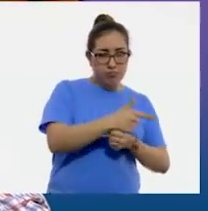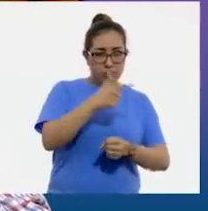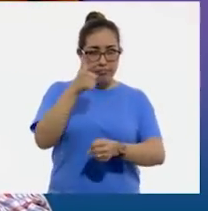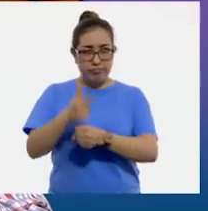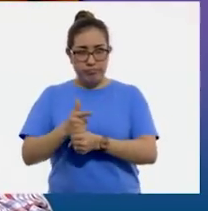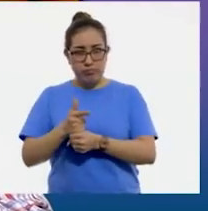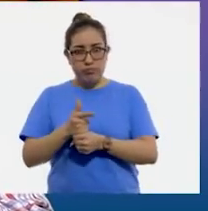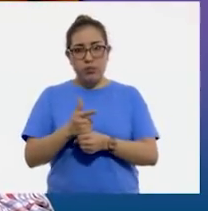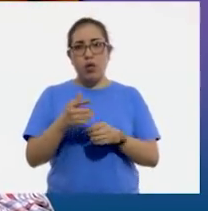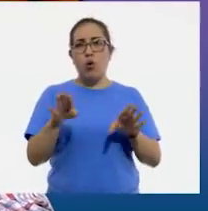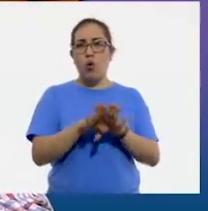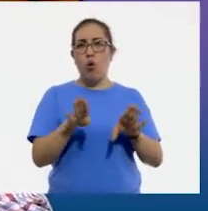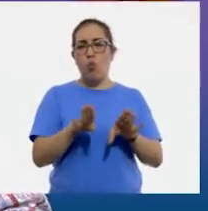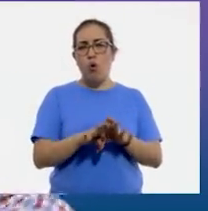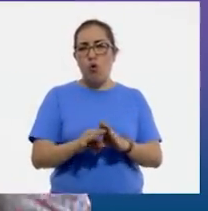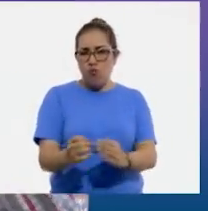grave